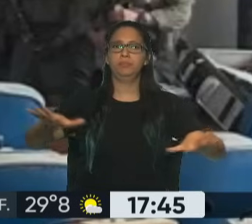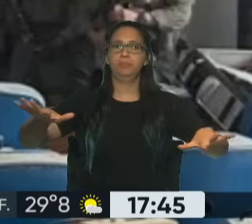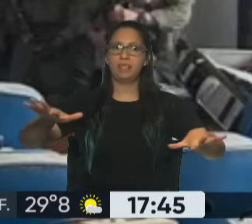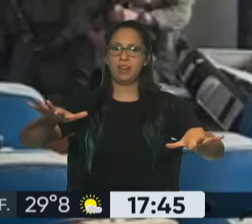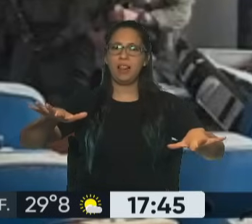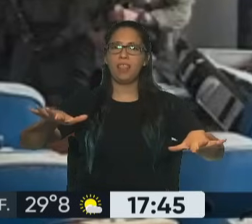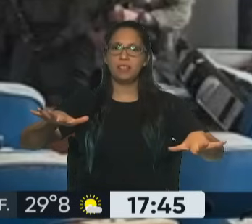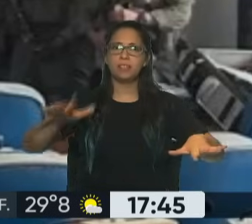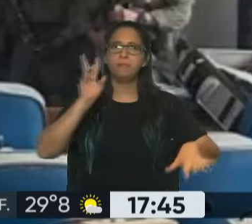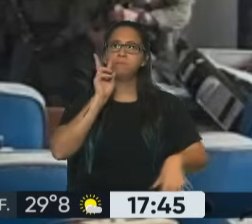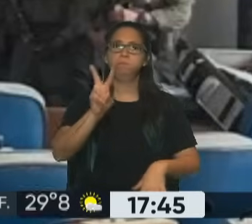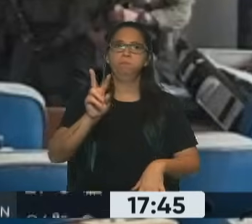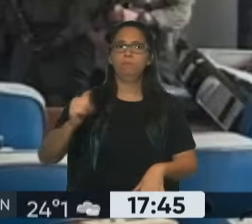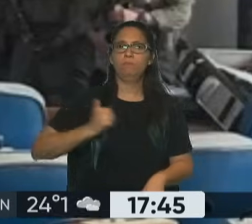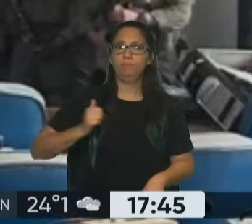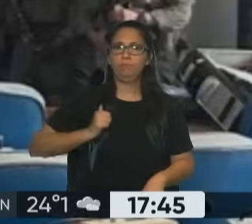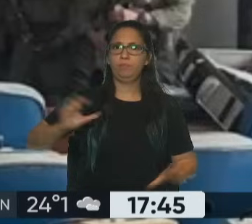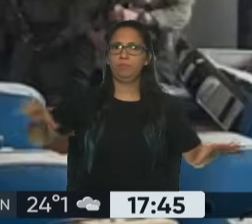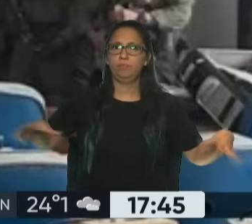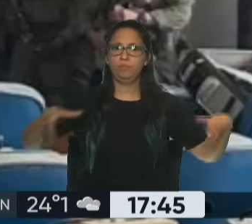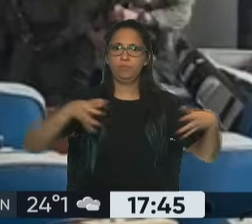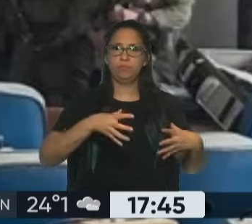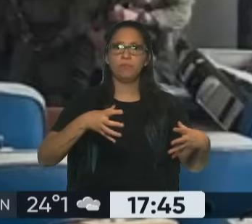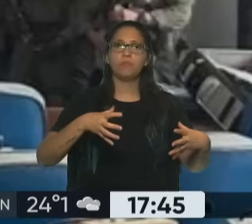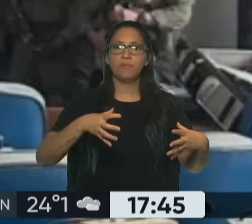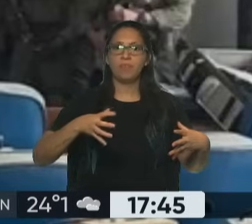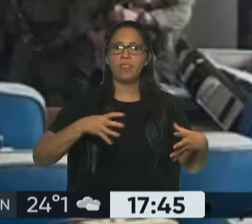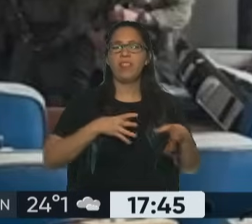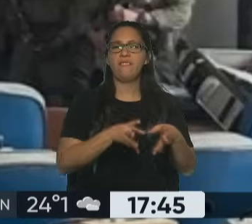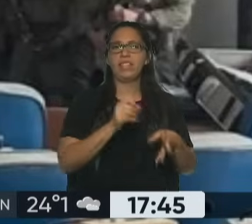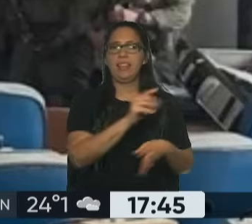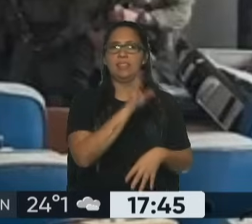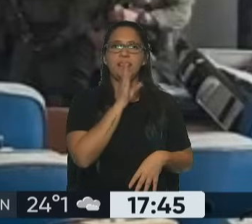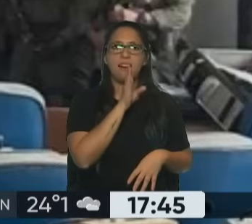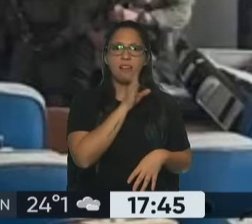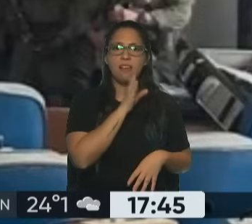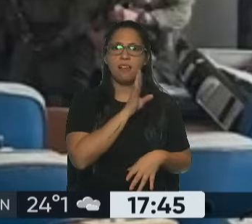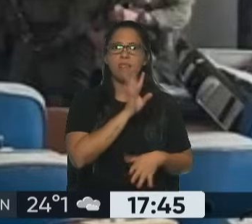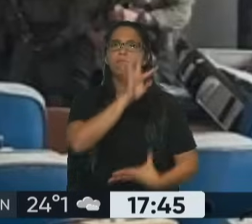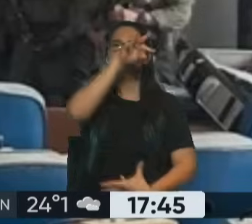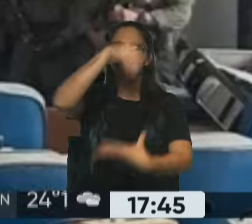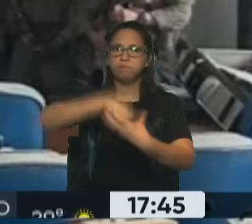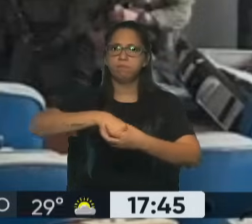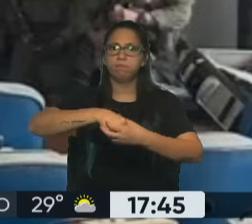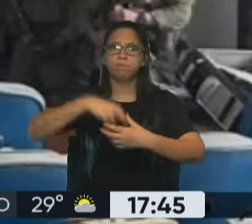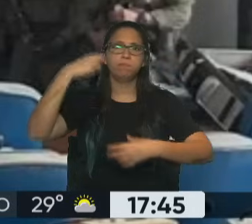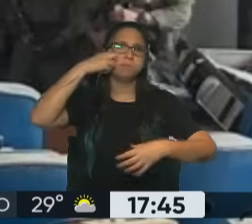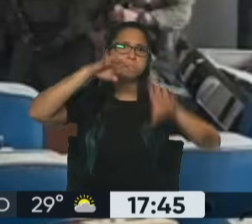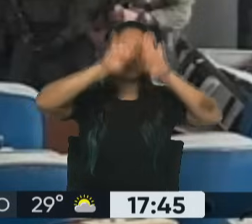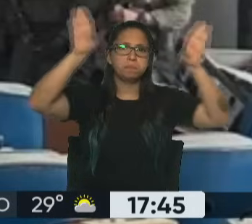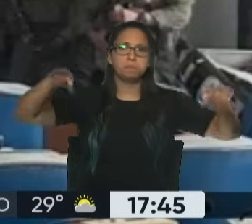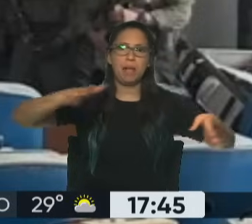se muestra a tropas de la brigada golan de las fuerzas de defensa de Israel en el interior del edificio del parlamento de